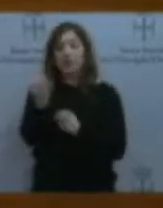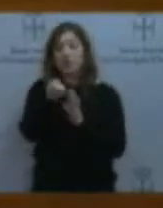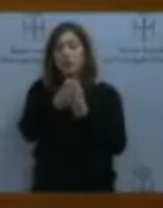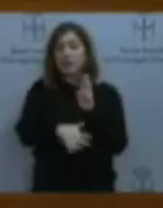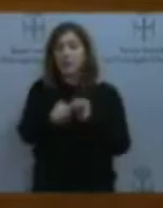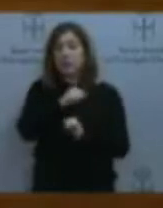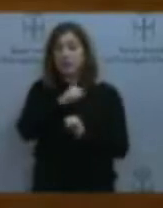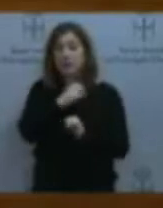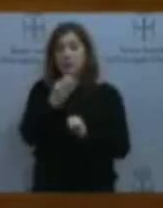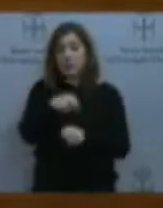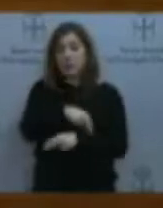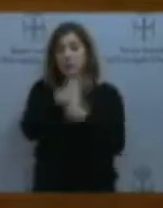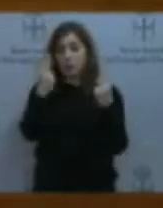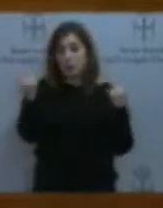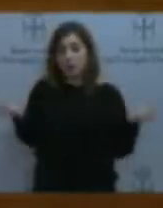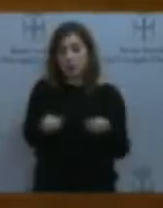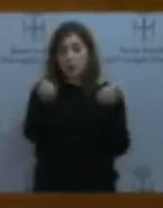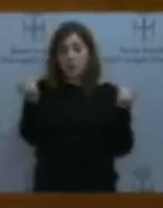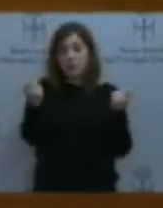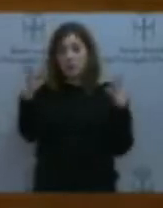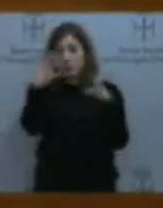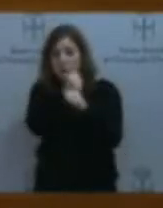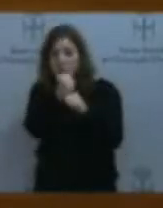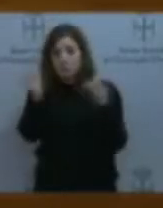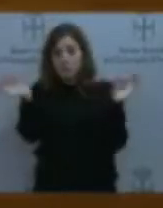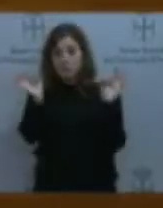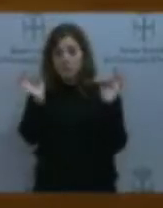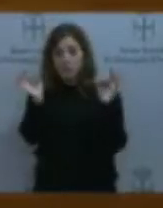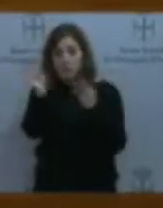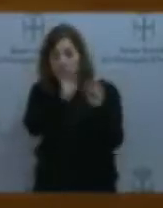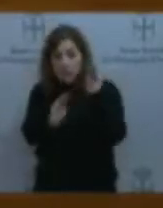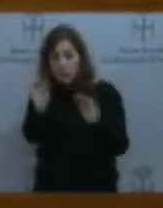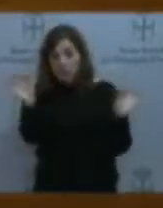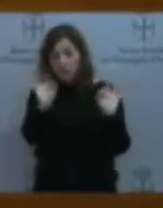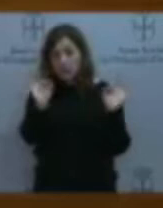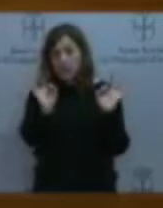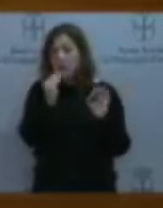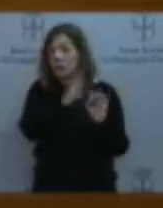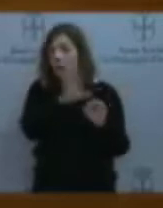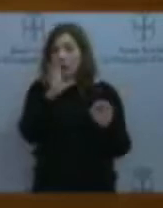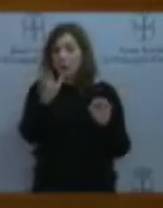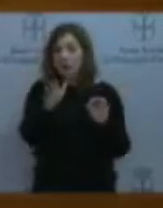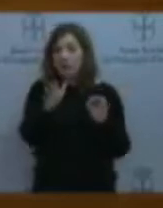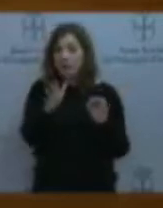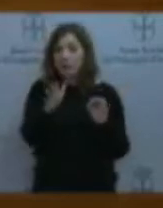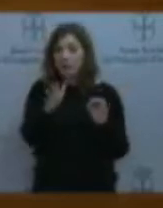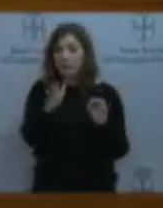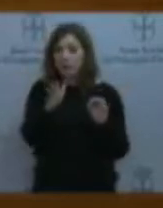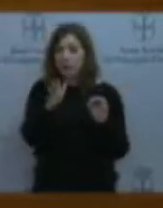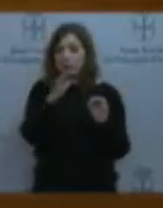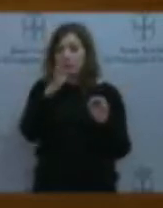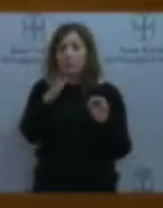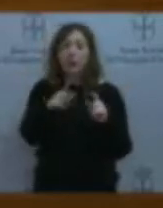hacer públicas, que no las había que ocultar, que no las había que maquillar, que la mejor manera de no sembrar una alfombra roja para quienes ponen en